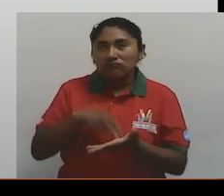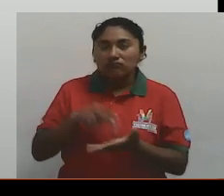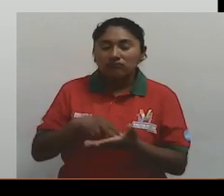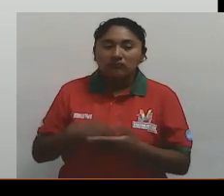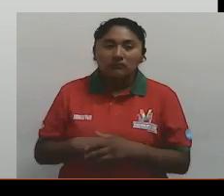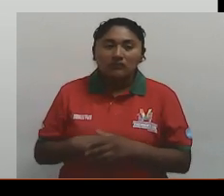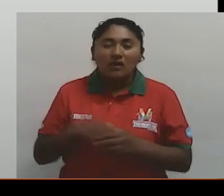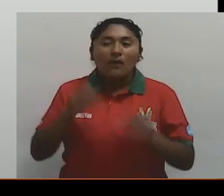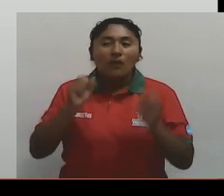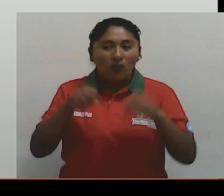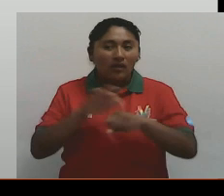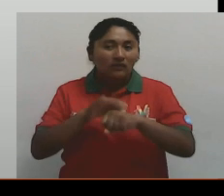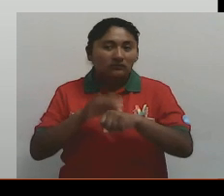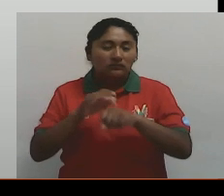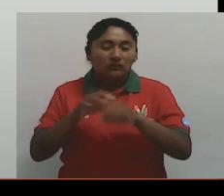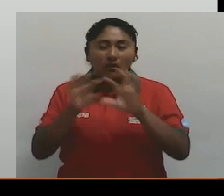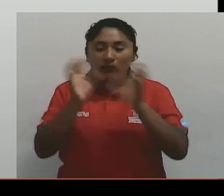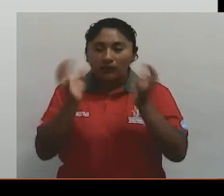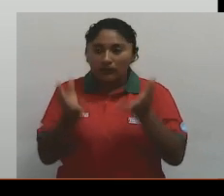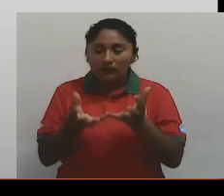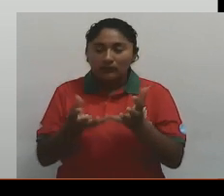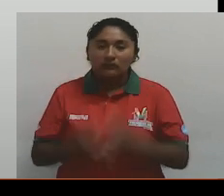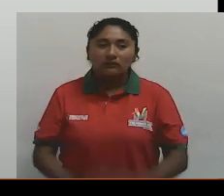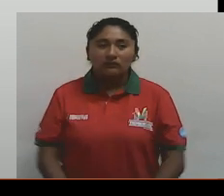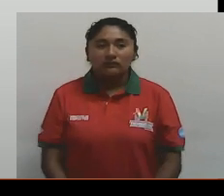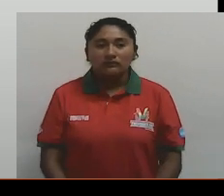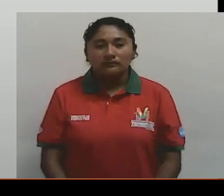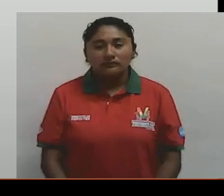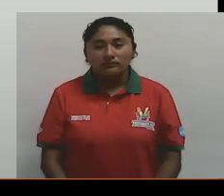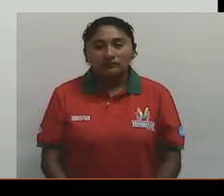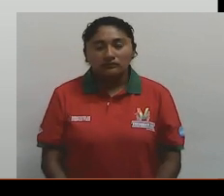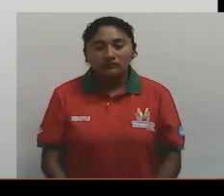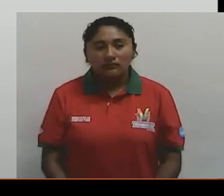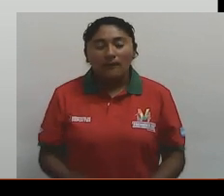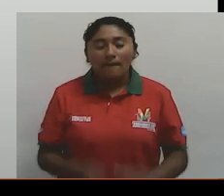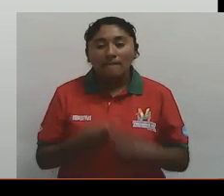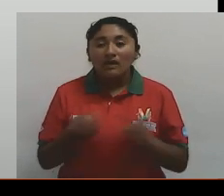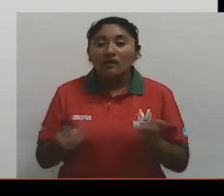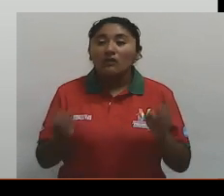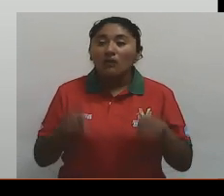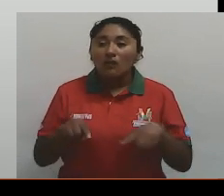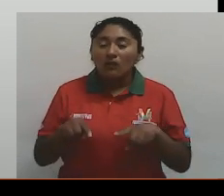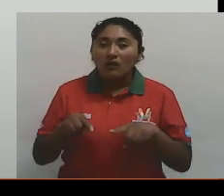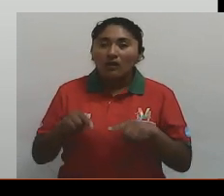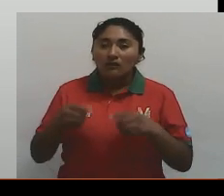está sobre el borde superior de la red, esa situación es inválida y se sanciona.